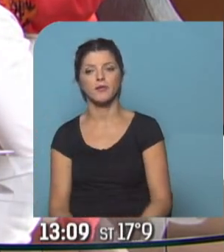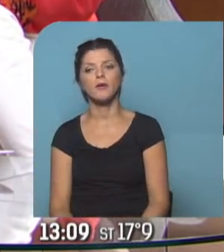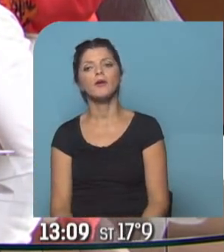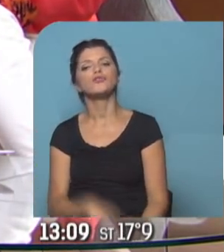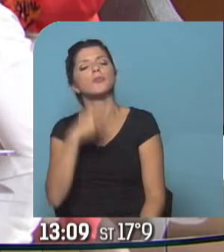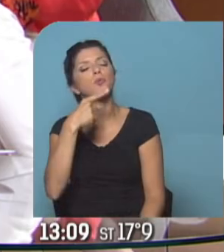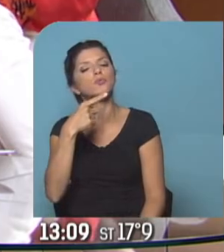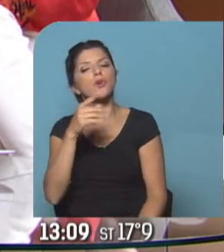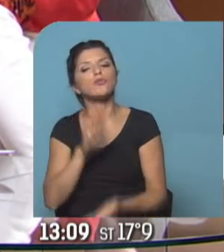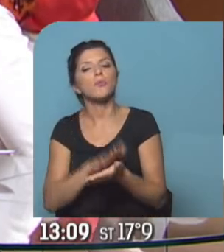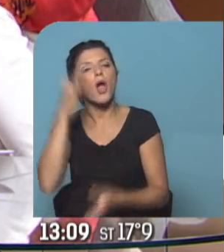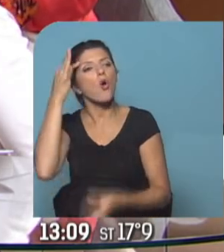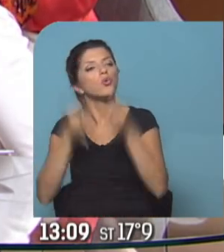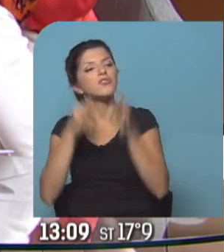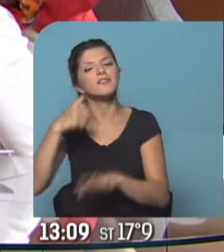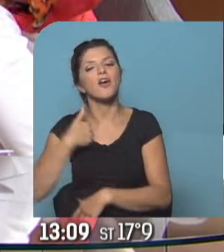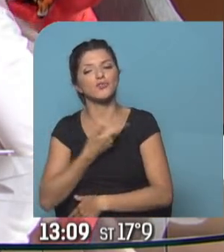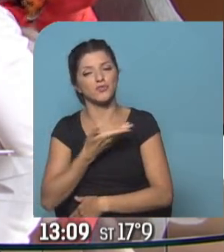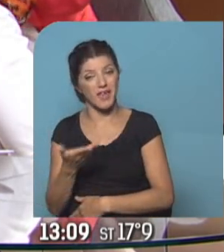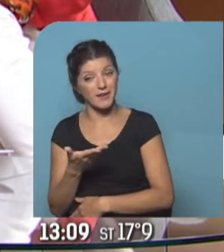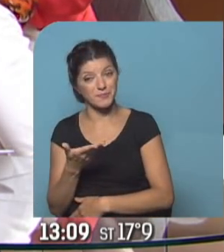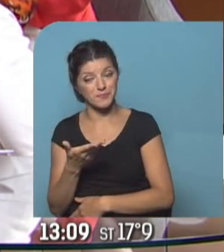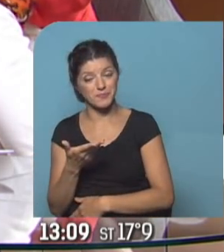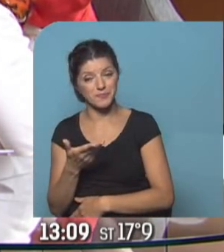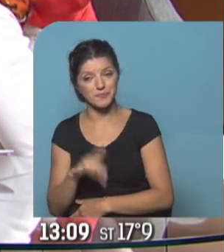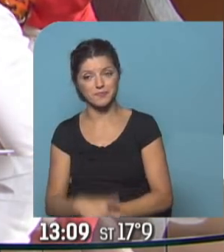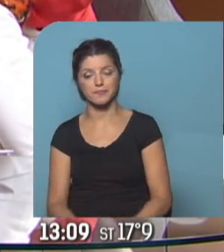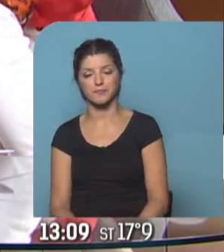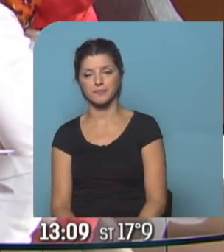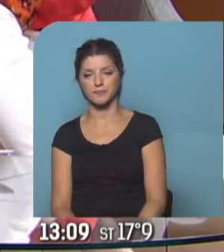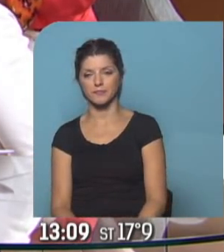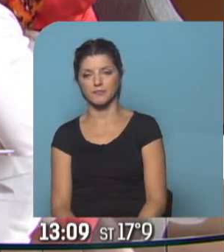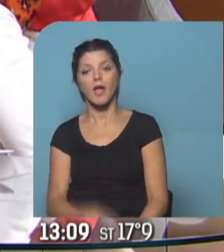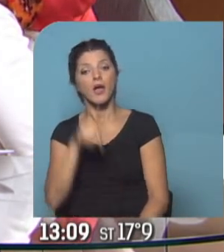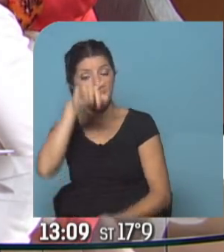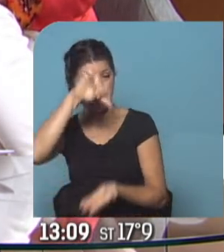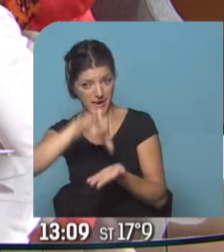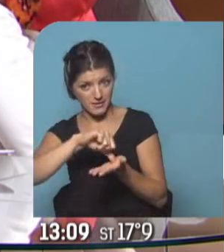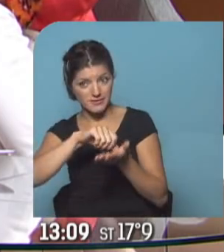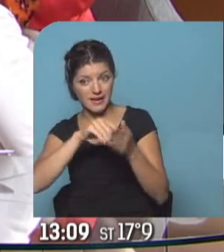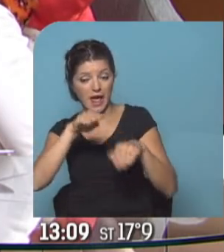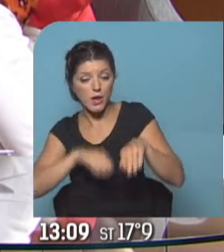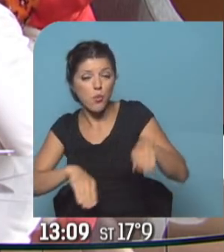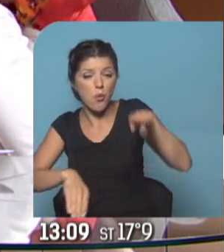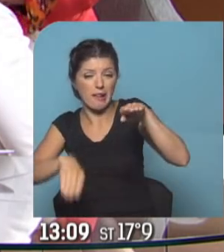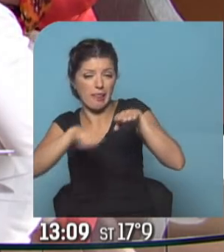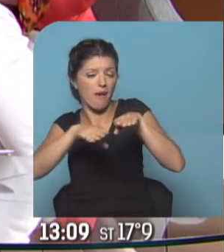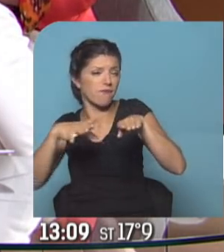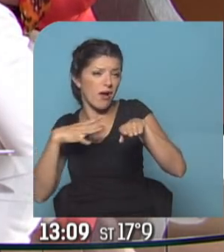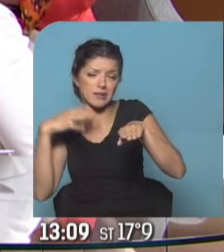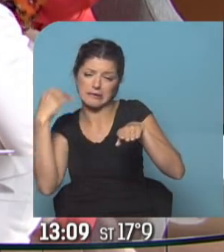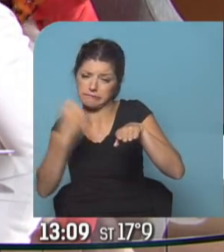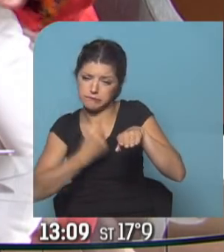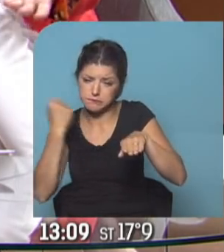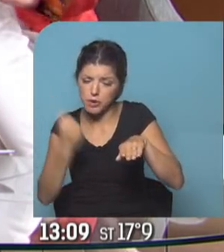social, porque justamente un país como Chile, en donde la cuestión de la equidad es una deuda enorme todavía, pese a que